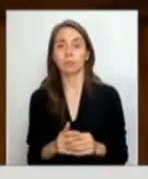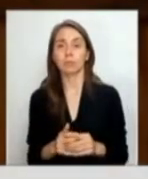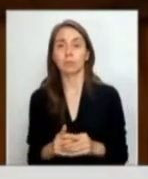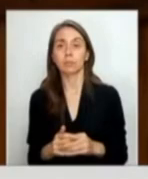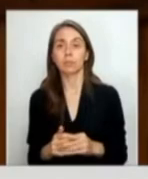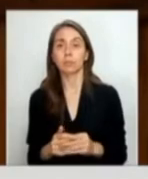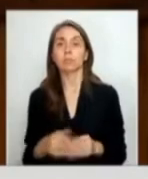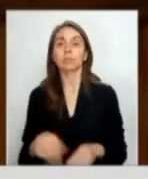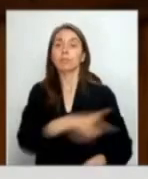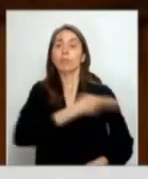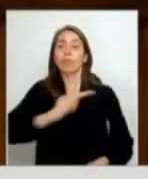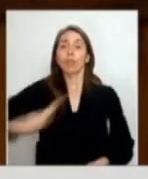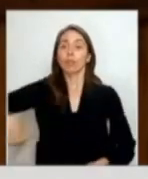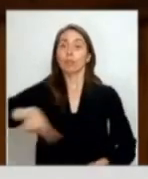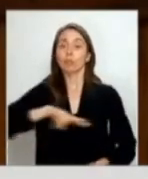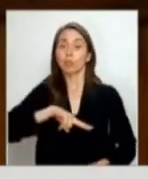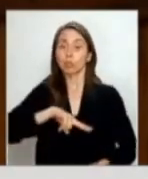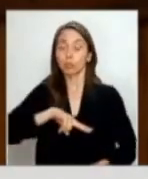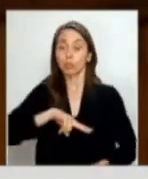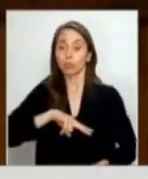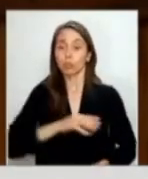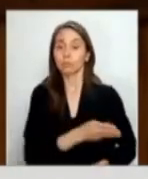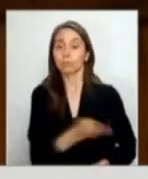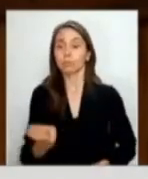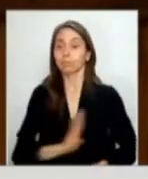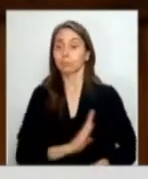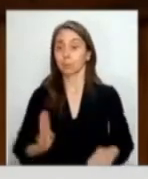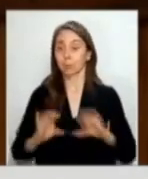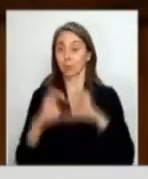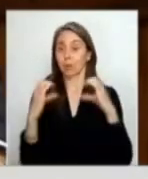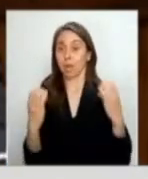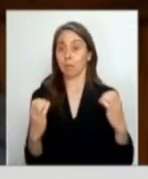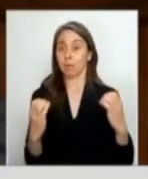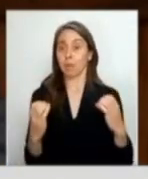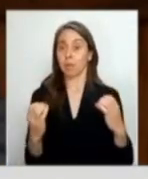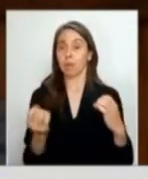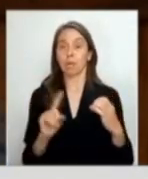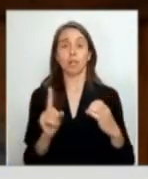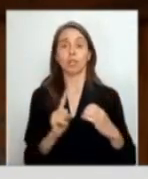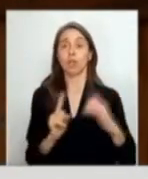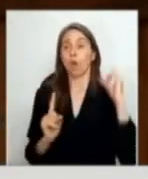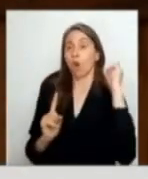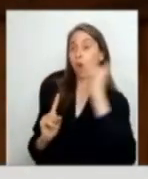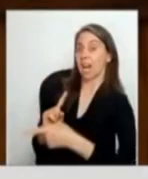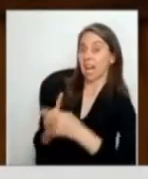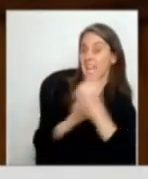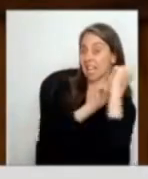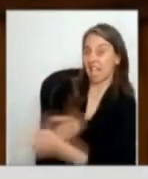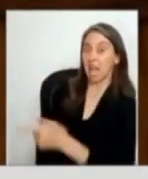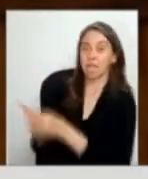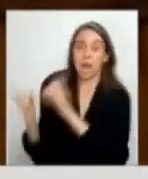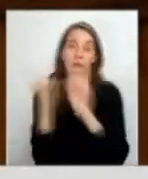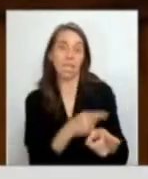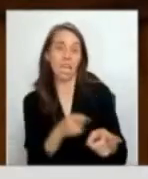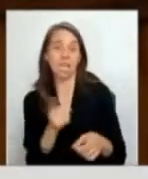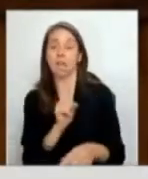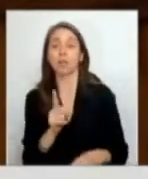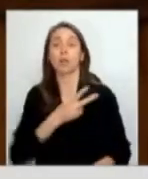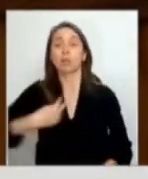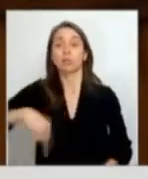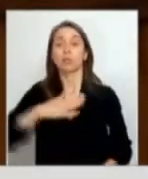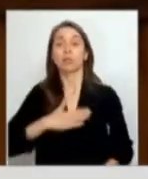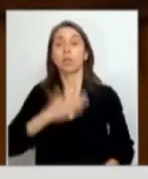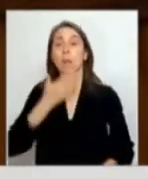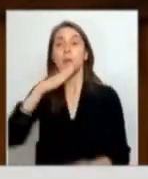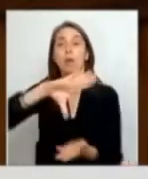Nosotros, honorable Cámara, no estamos en guerra con nadie, solo queremos un mejor país.